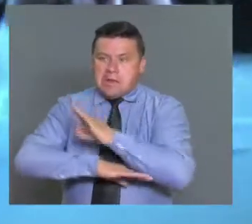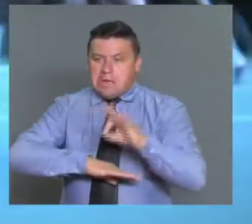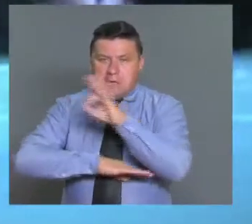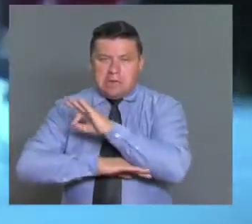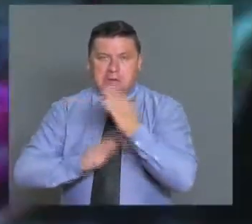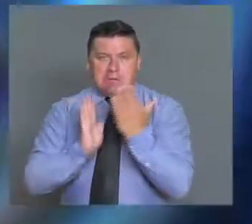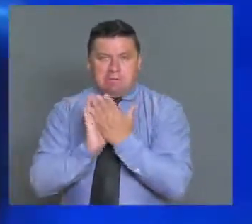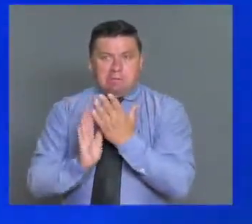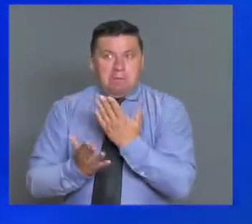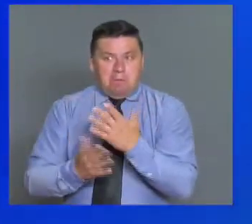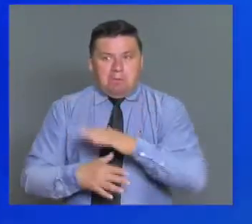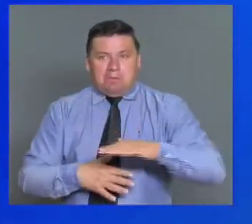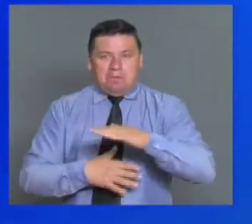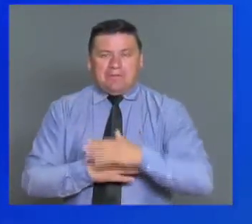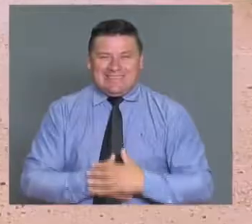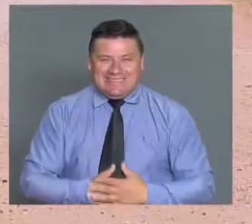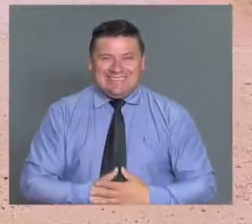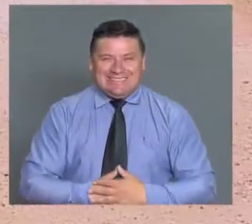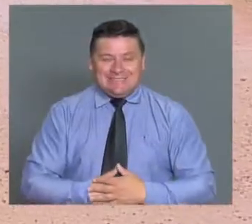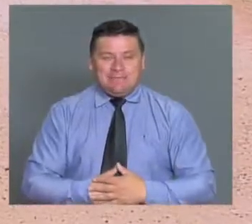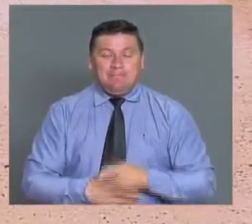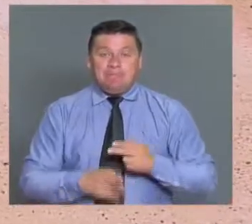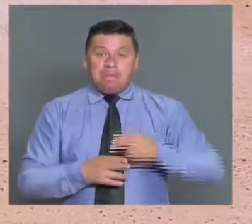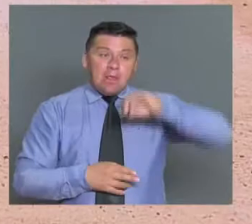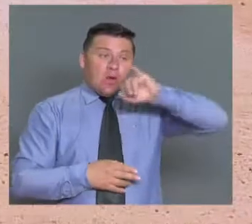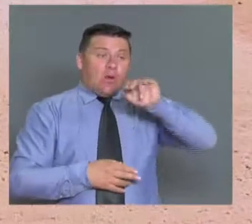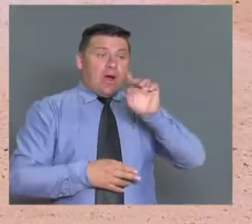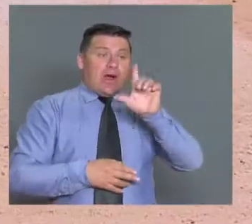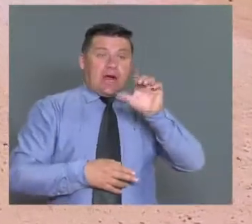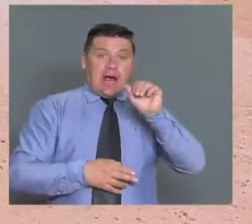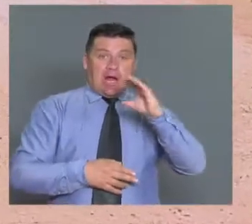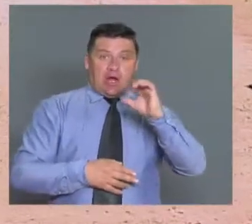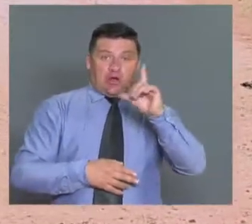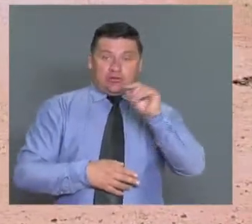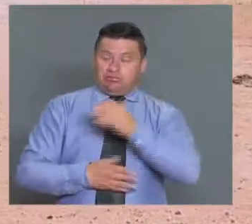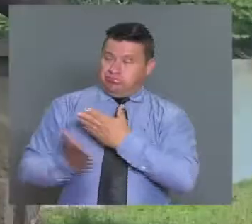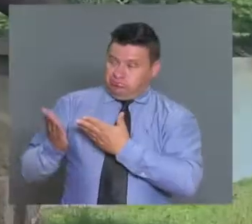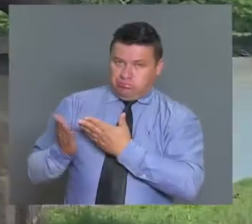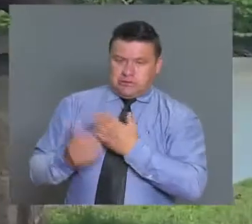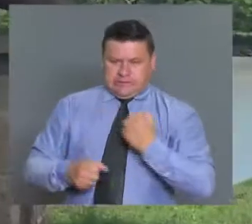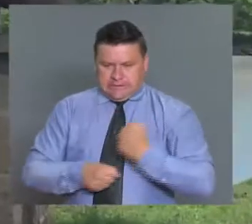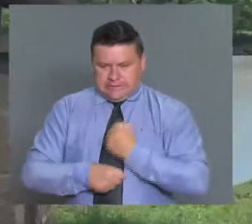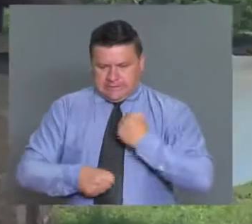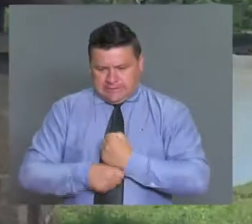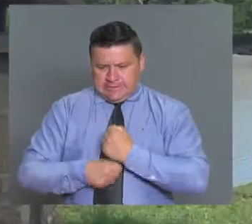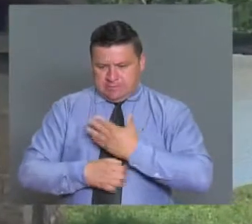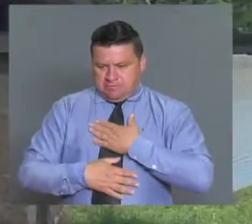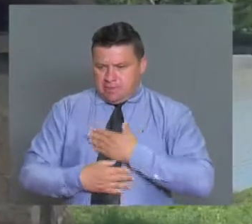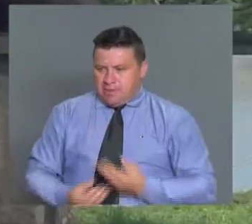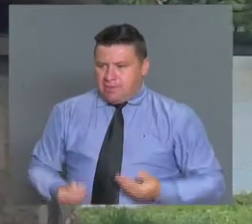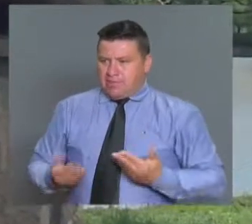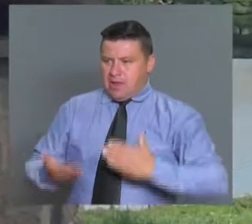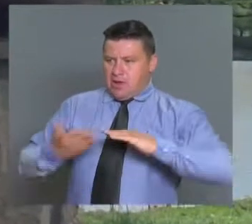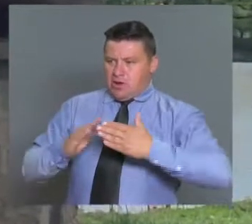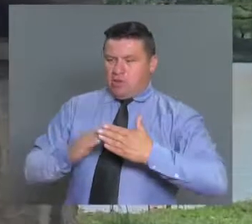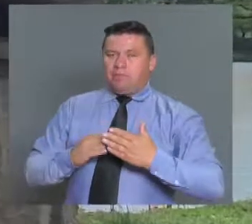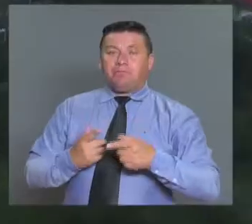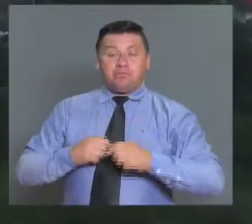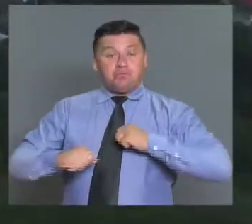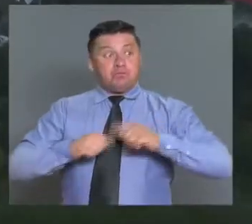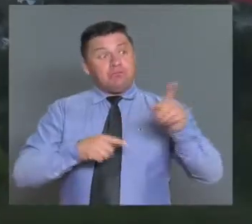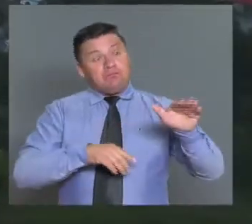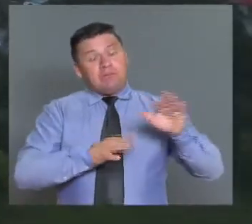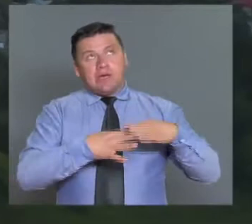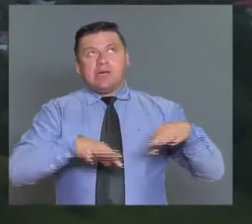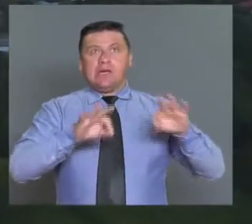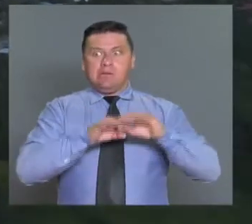la escuela en la región. Juan Carlos Santana es un líder bichadense que trabaja por el bienestar de su comunidad. Él destaca la